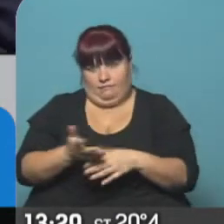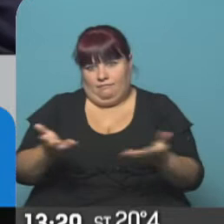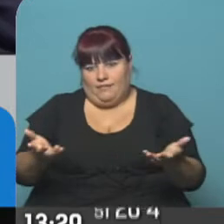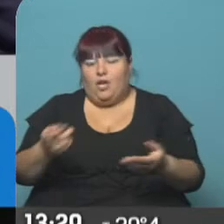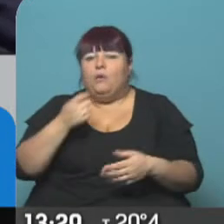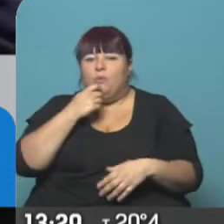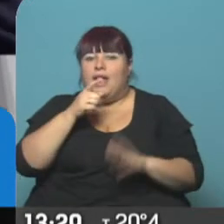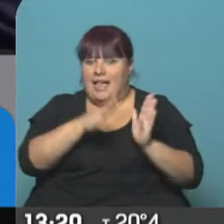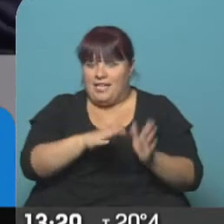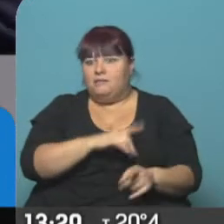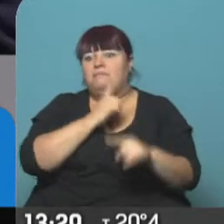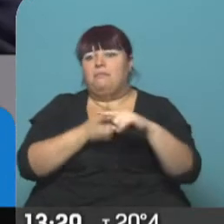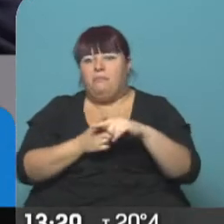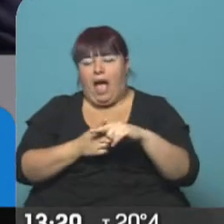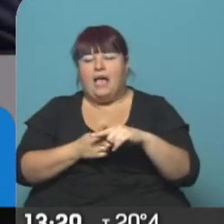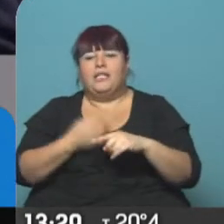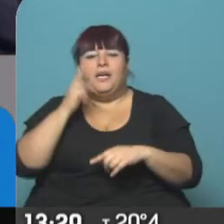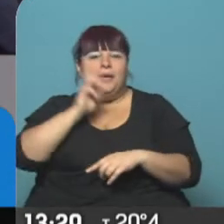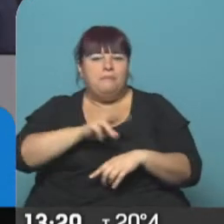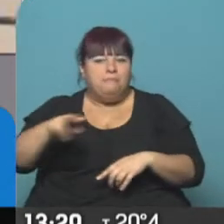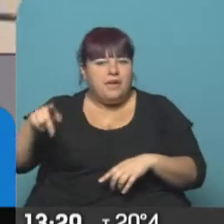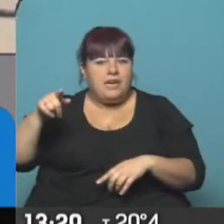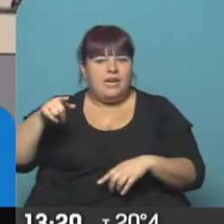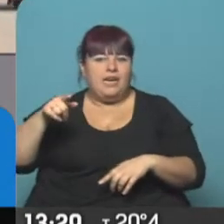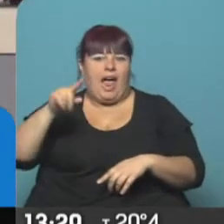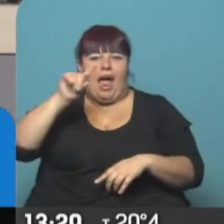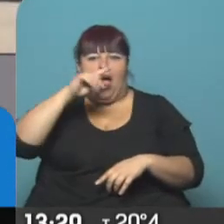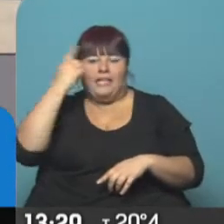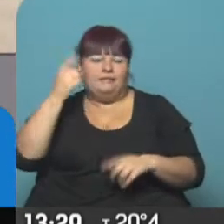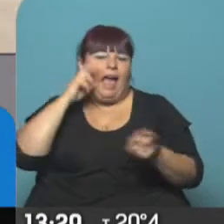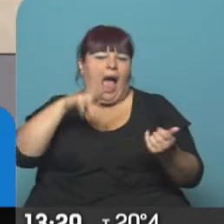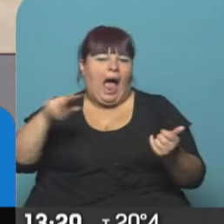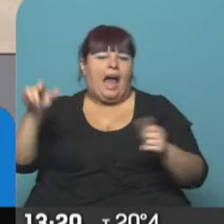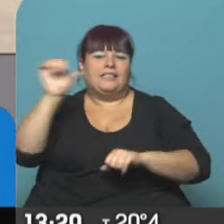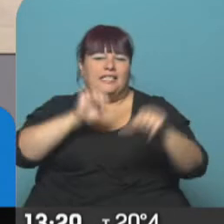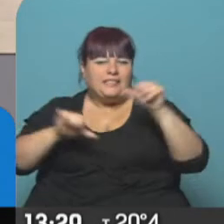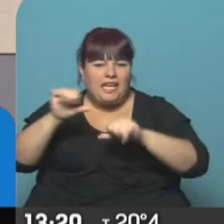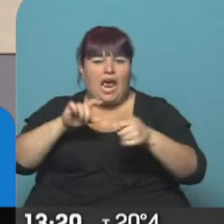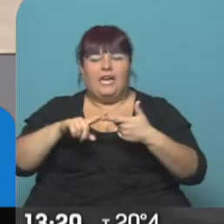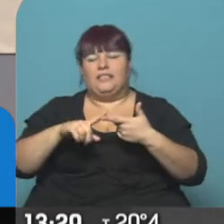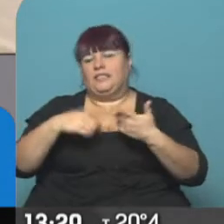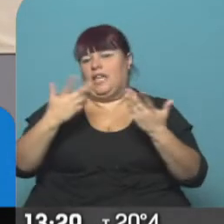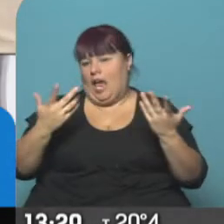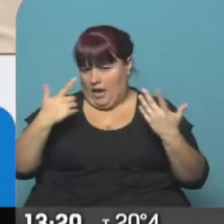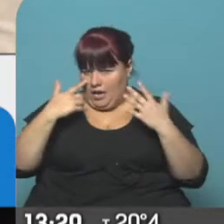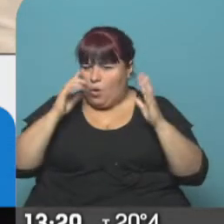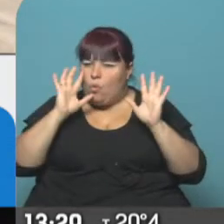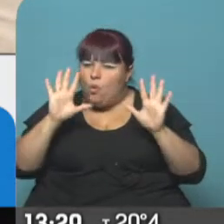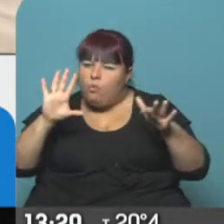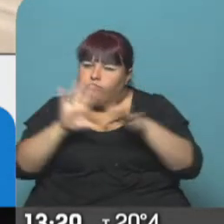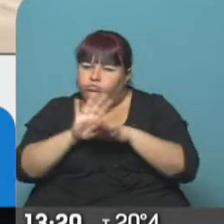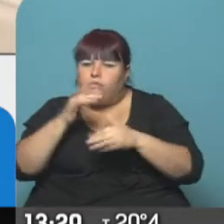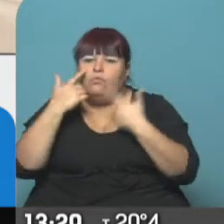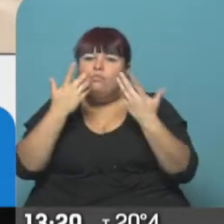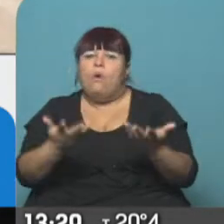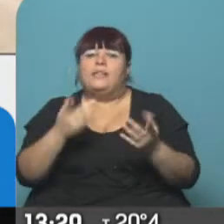pasar de eso a poder ver el estado del arte en la ciencia muestras muy cuidadas y